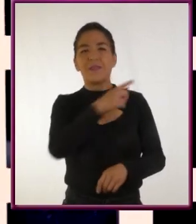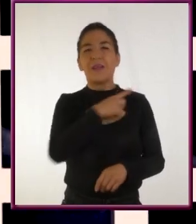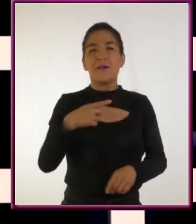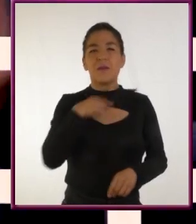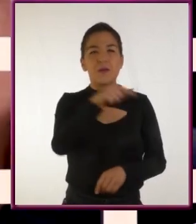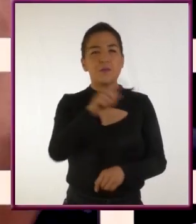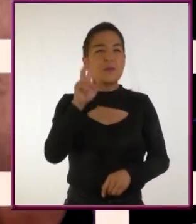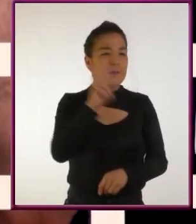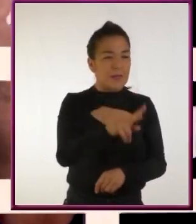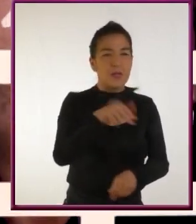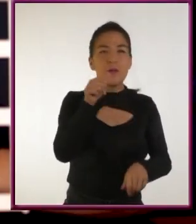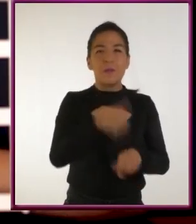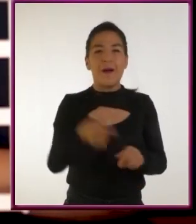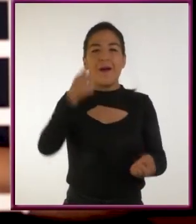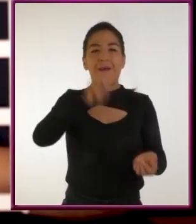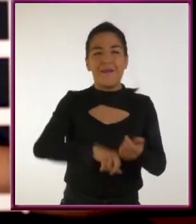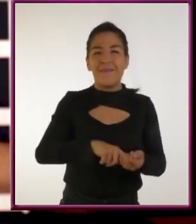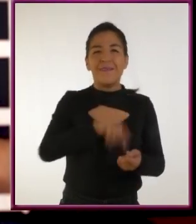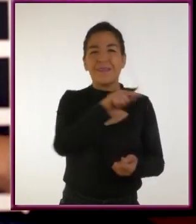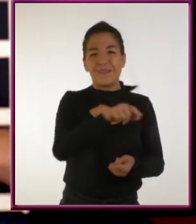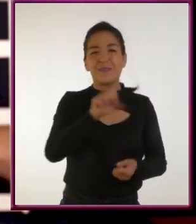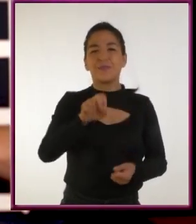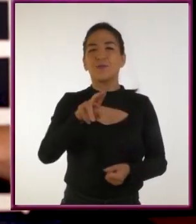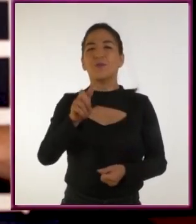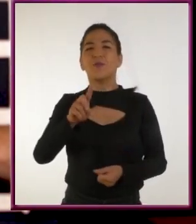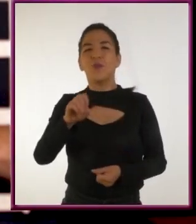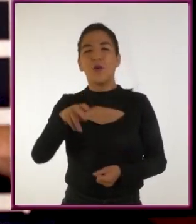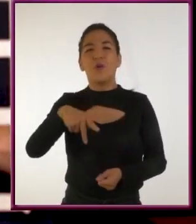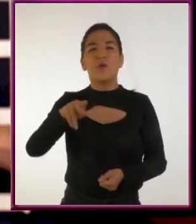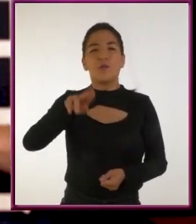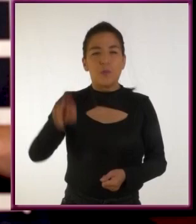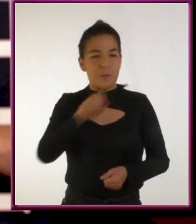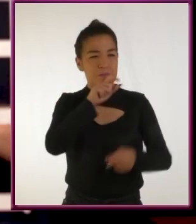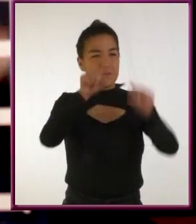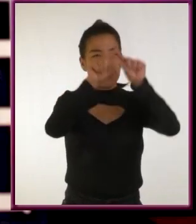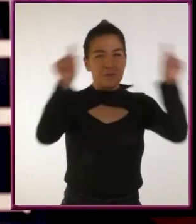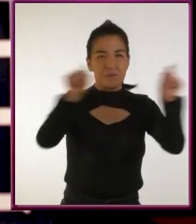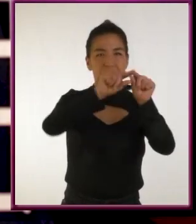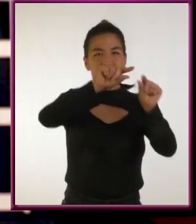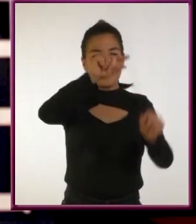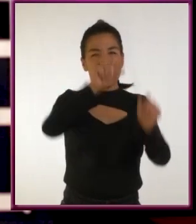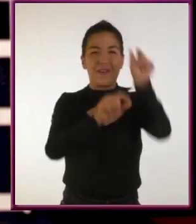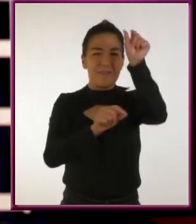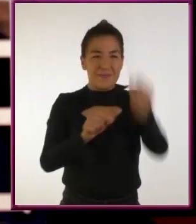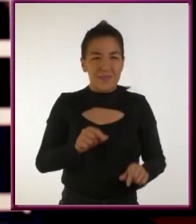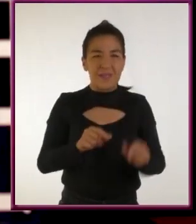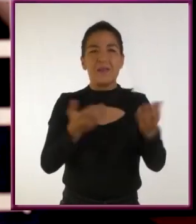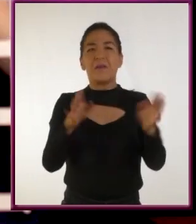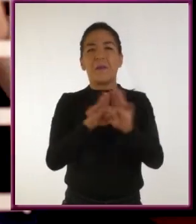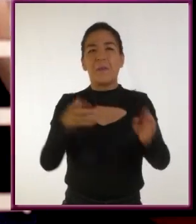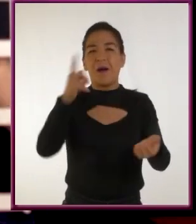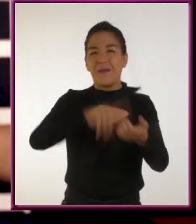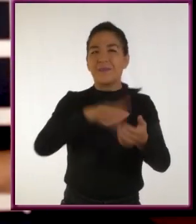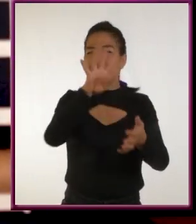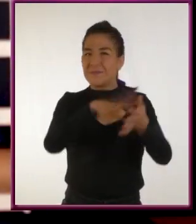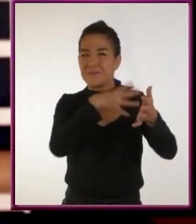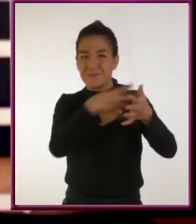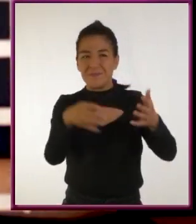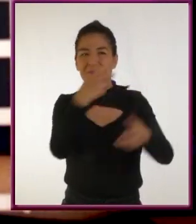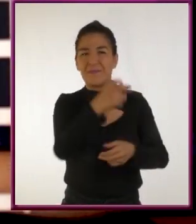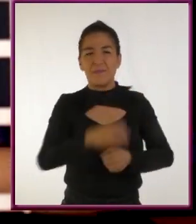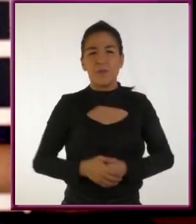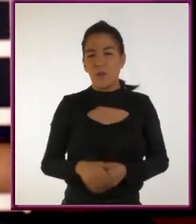candidatos solo tenemos que ver los números que aparecen como pistas en el sudoku, de la misma fila, columna y región de nuestra